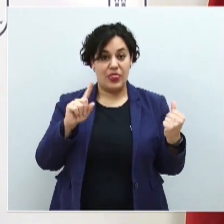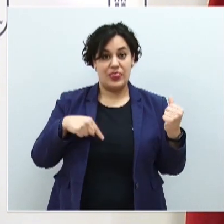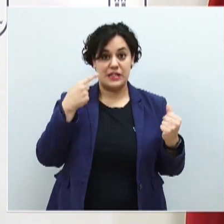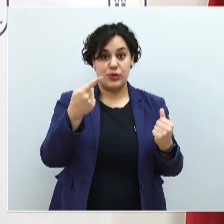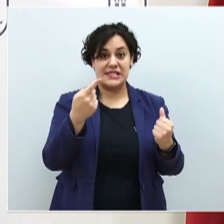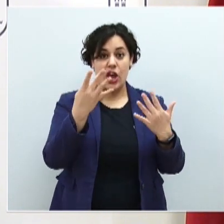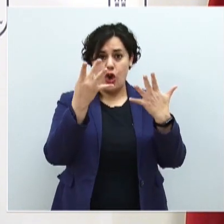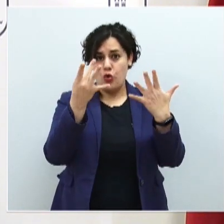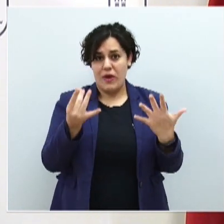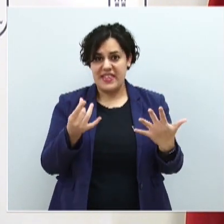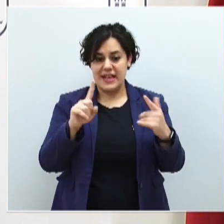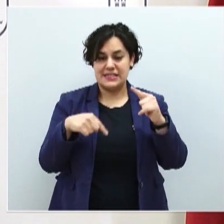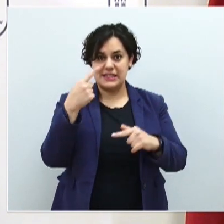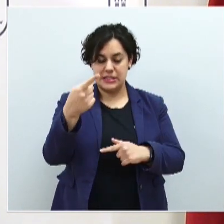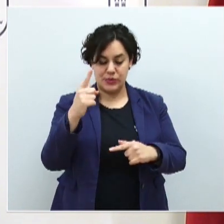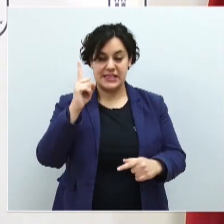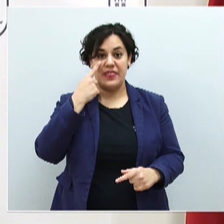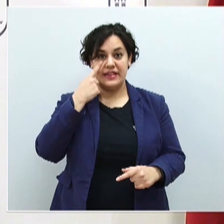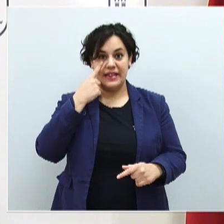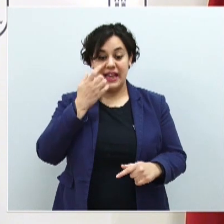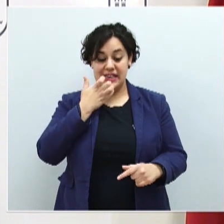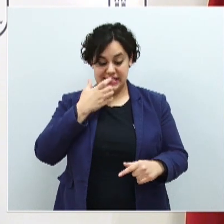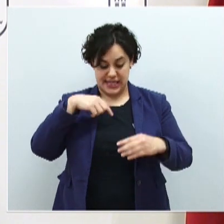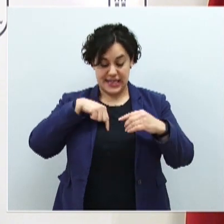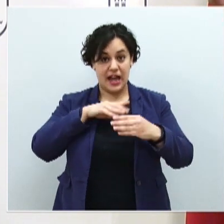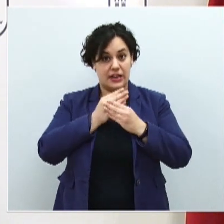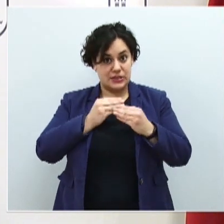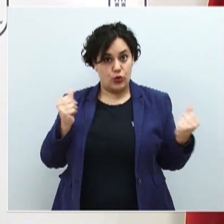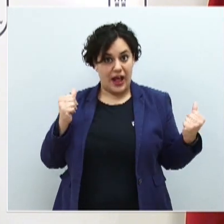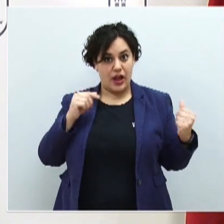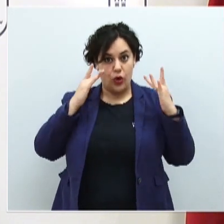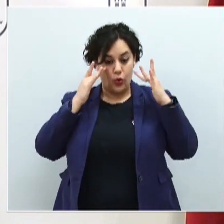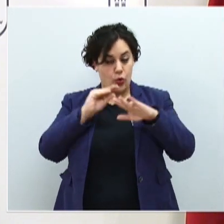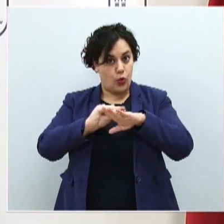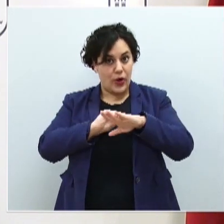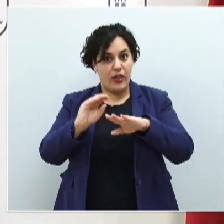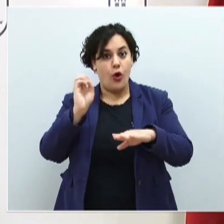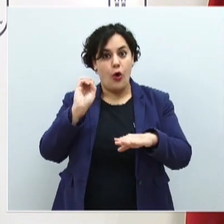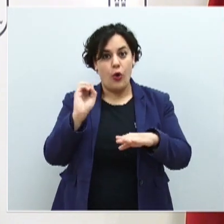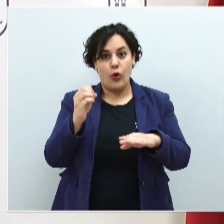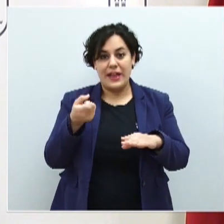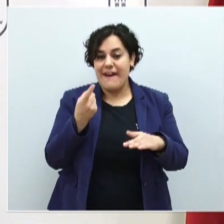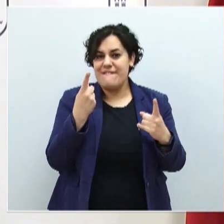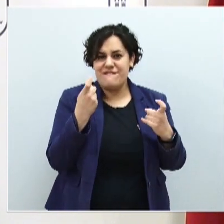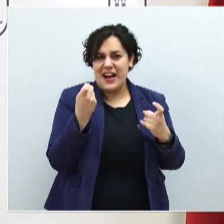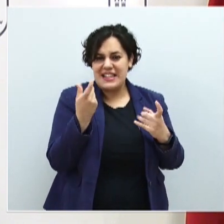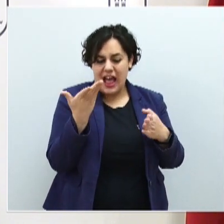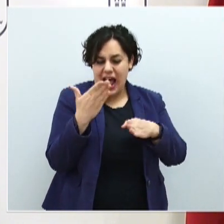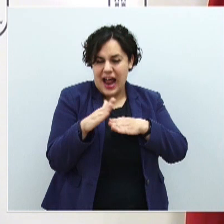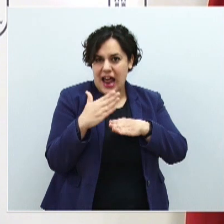cual, lo que hacen es ver si la enfermedad en principio ya se ha curado a la persona o puede ser que está pasando las últimas fechas de